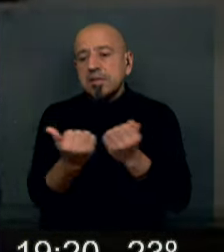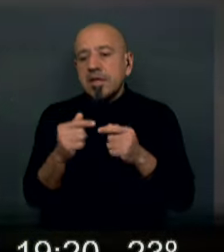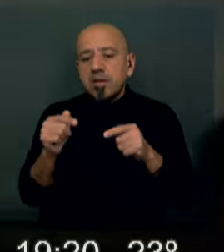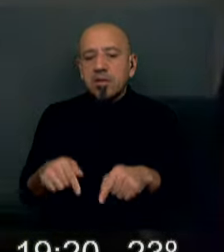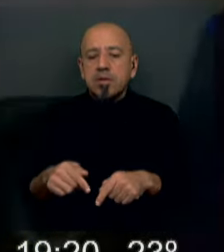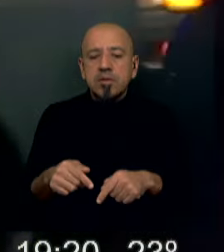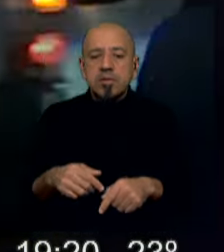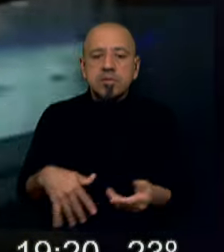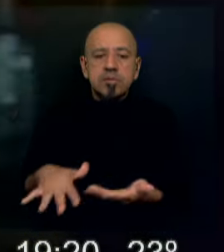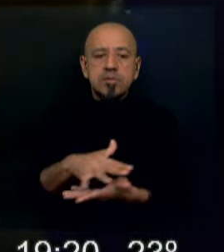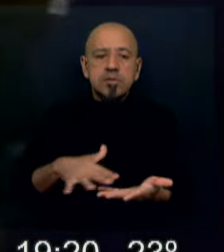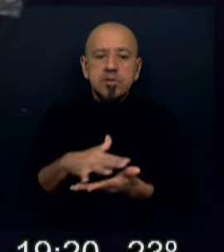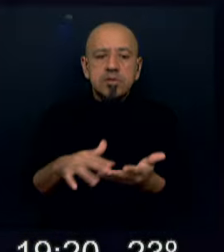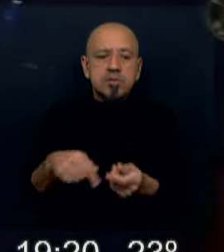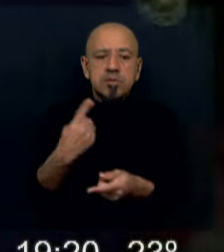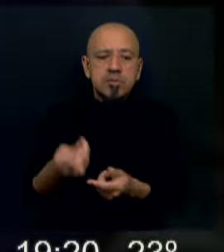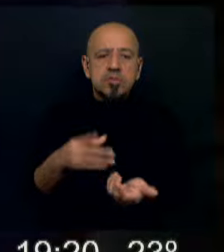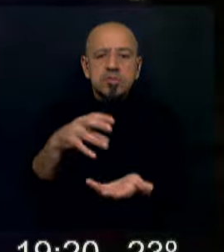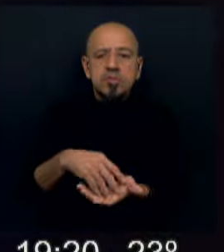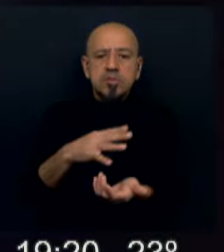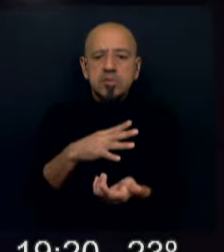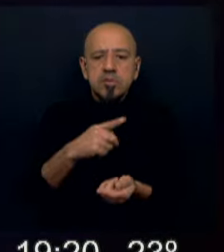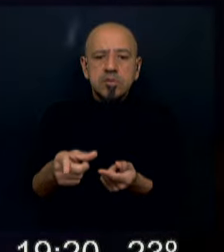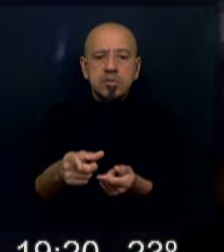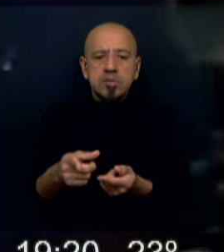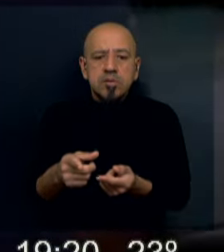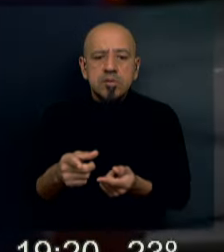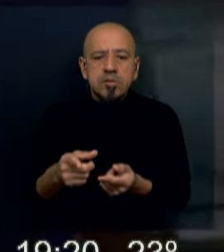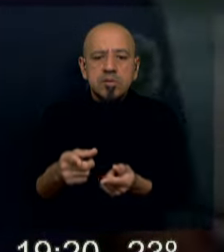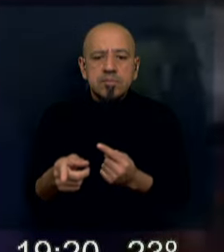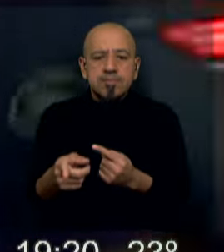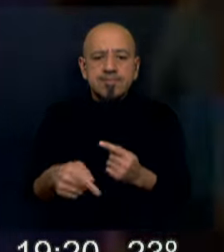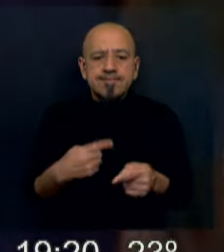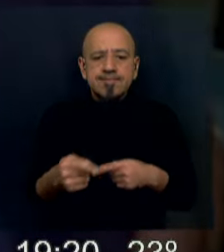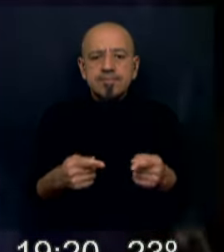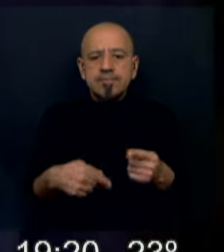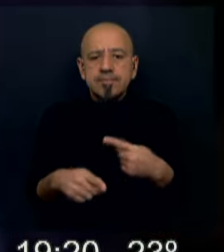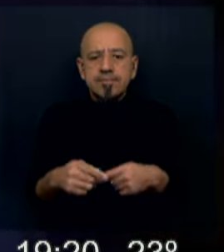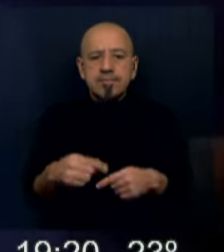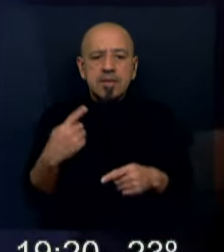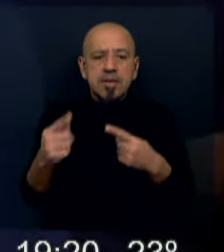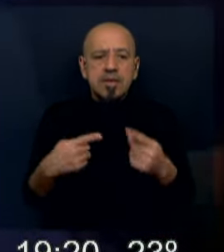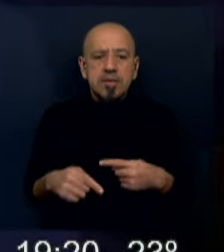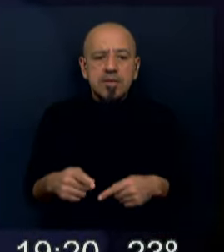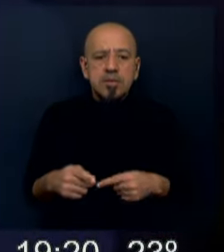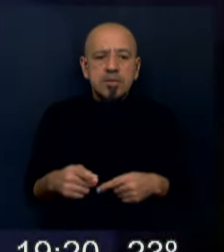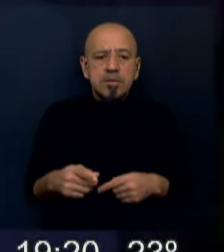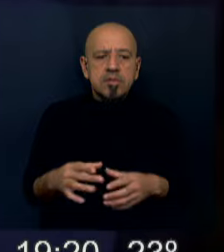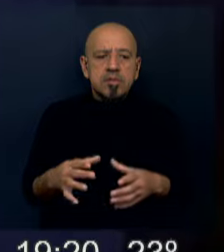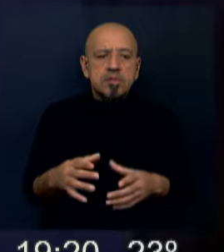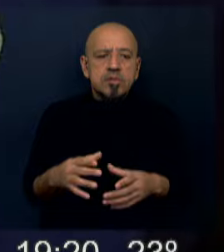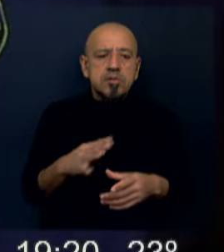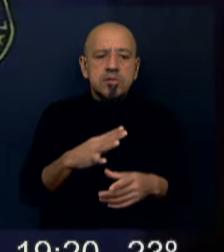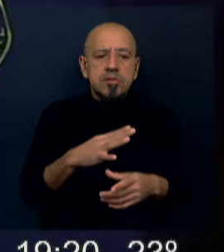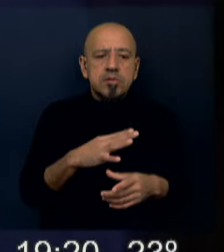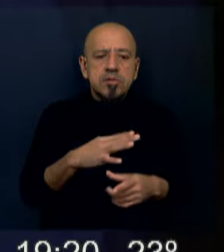en barrios y en algún otro lugar en el cual tenemos desplegado patrullaje, seguimiento de diferentes aglomeraciones de hinchas. Y bueno,